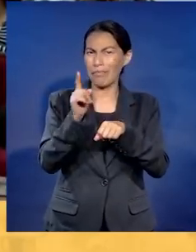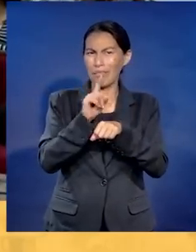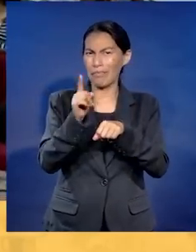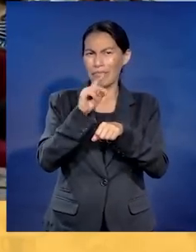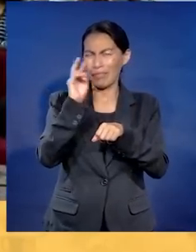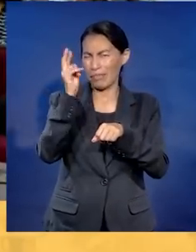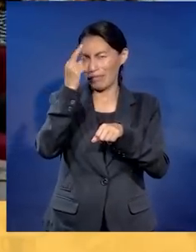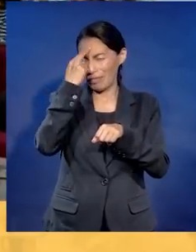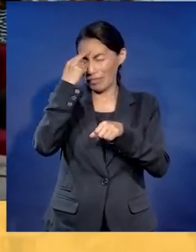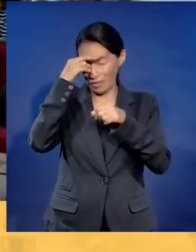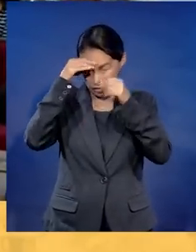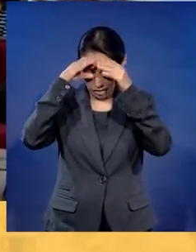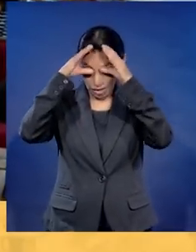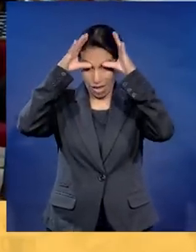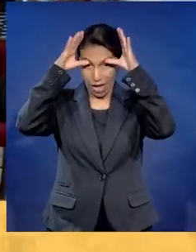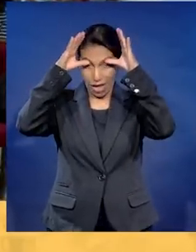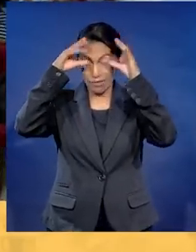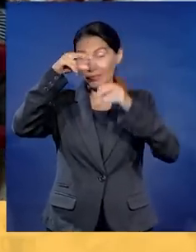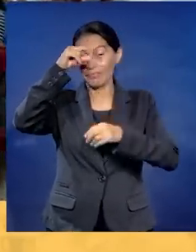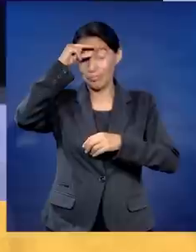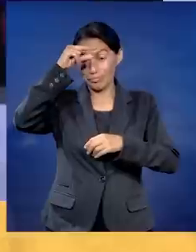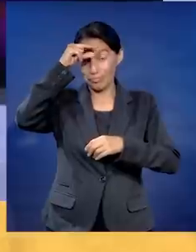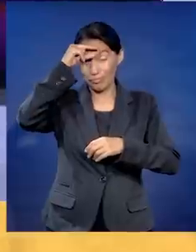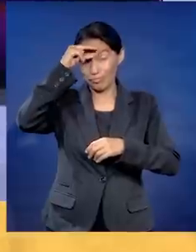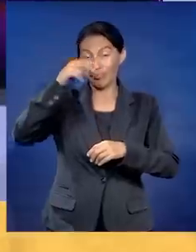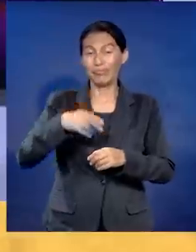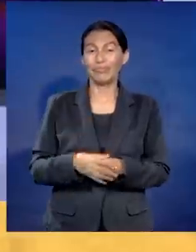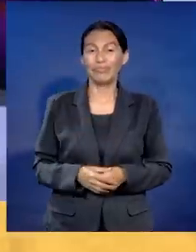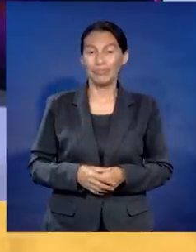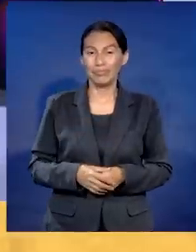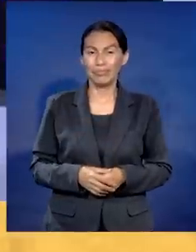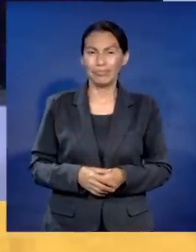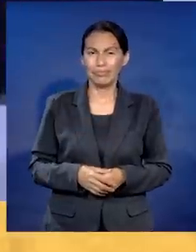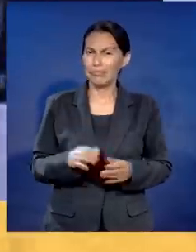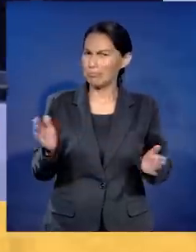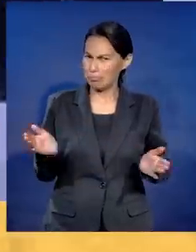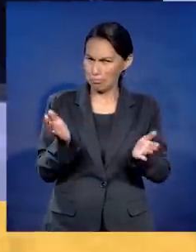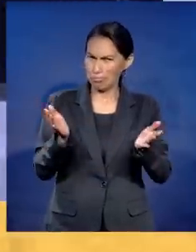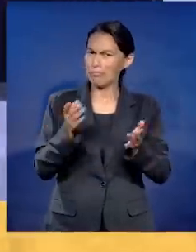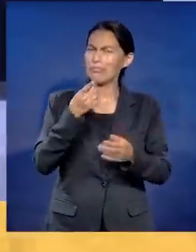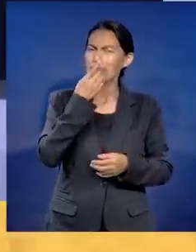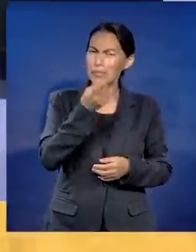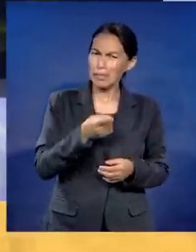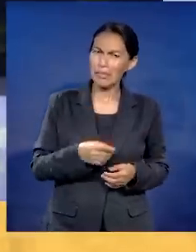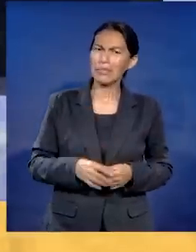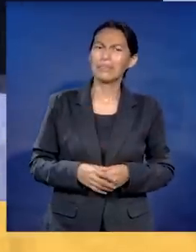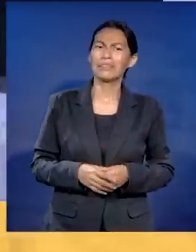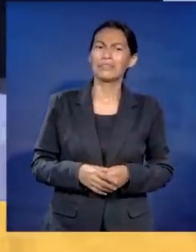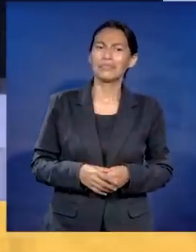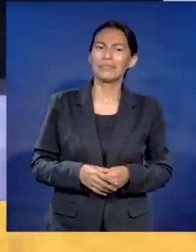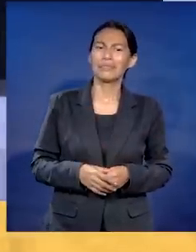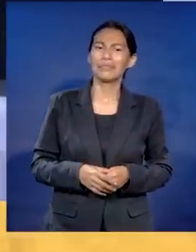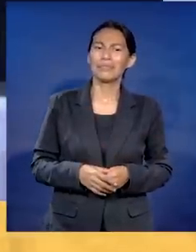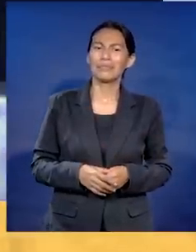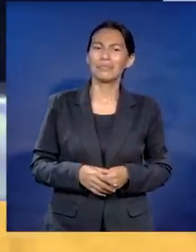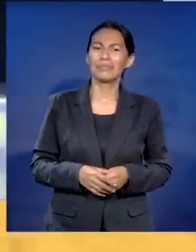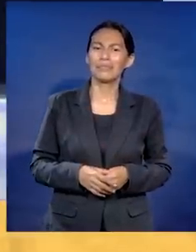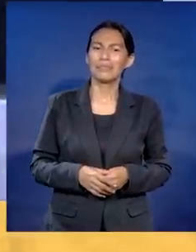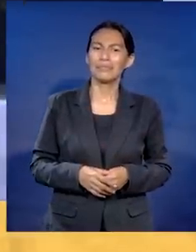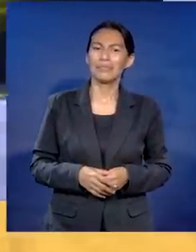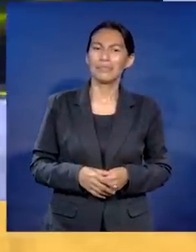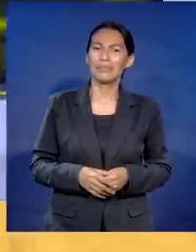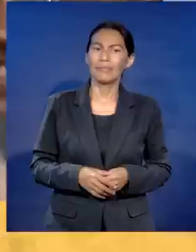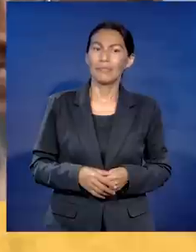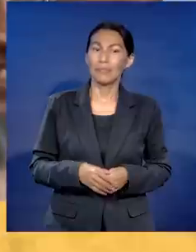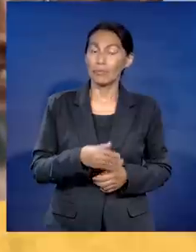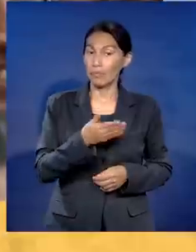quedando calvo. No, no, no, no, nada de calvo, acuérdate. Mente amplia y espaciosa es señal de inteligencia. Usted échele porras a su